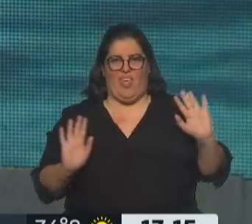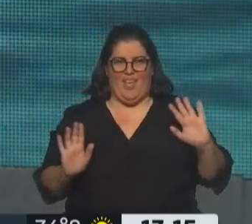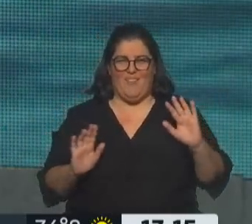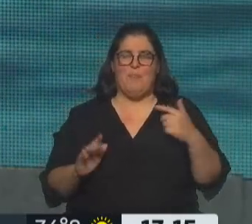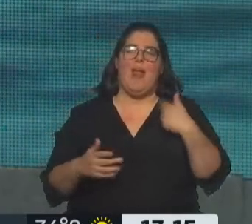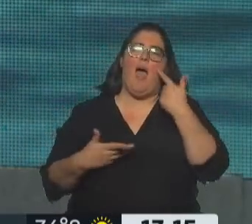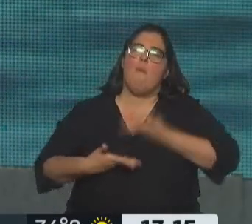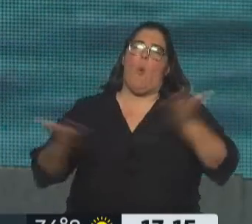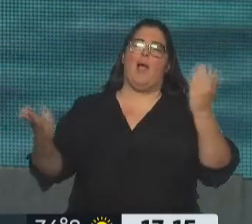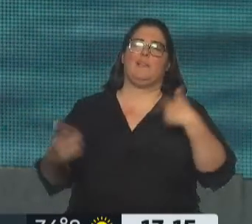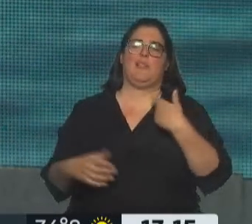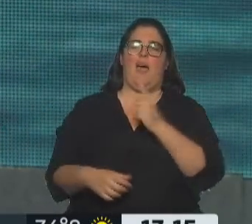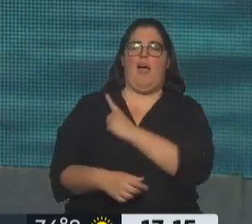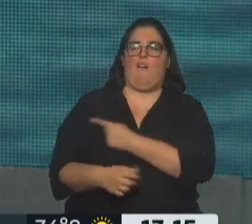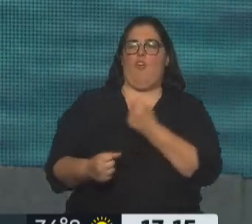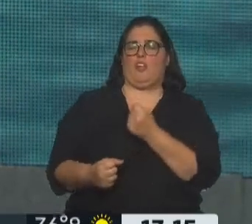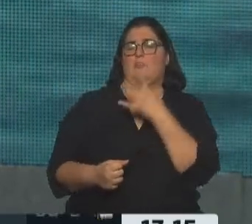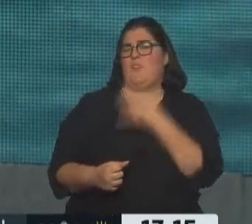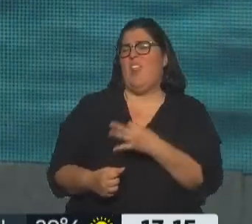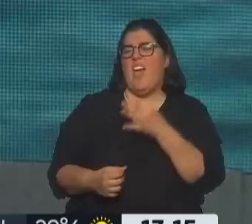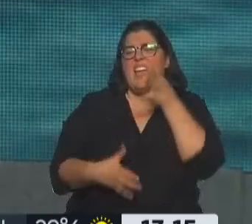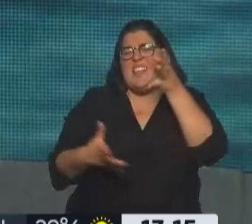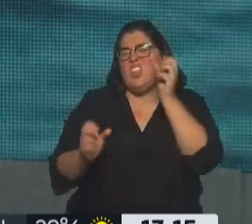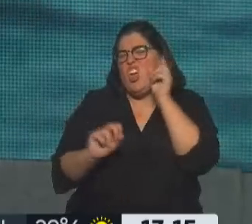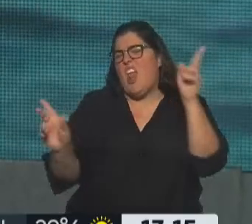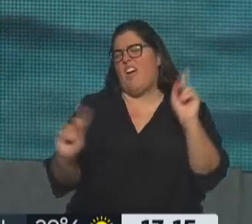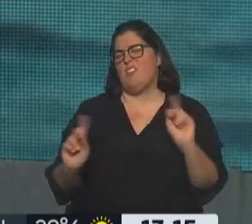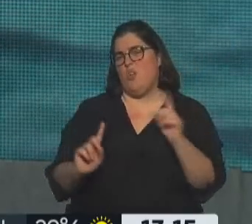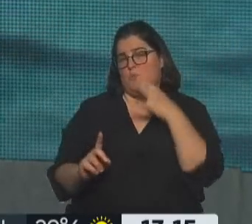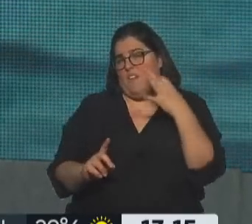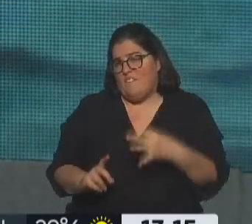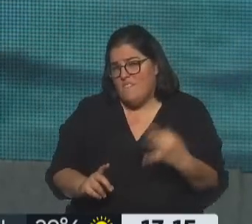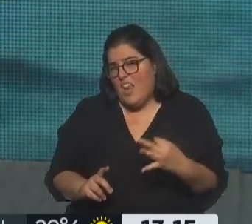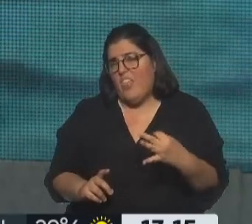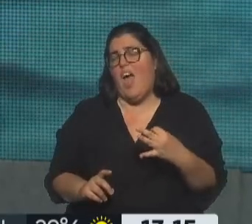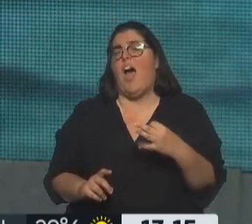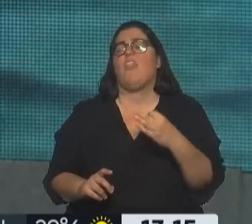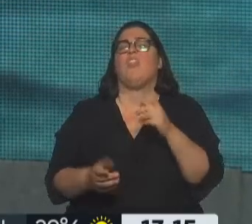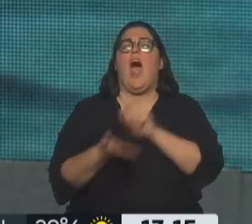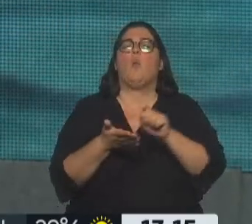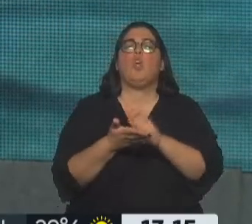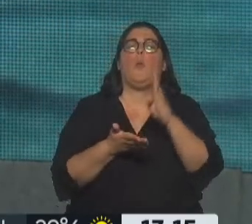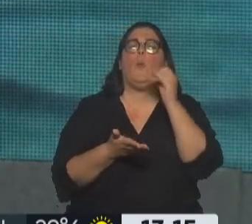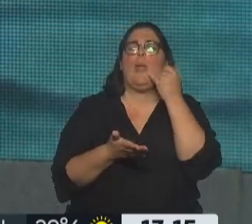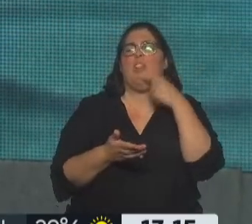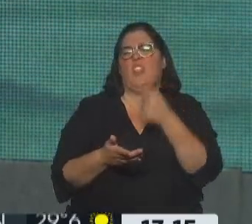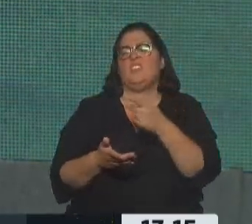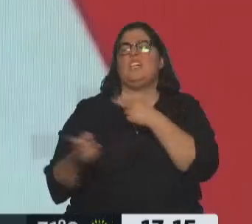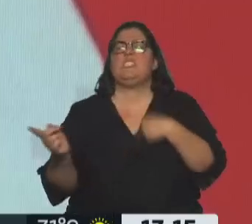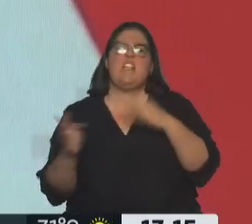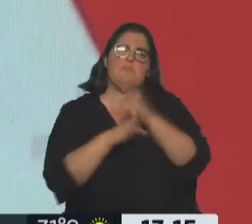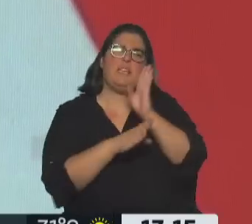quiere, fortalecido, pero le bajaría el tono porque me parece que, siendo un poco sinceros, un poco como dice Bremer, se espían ambos países.